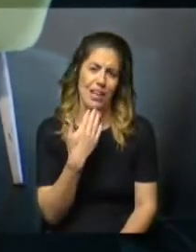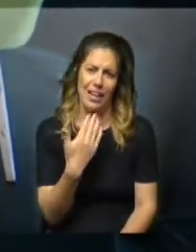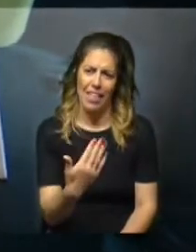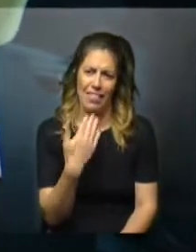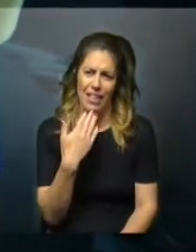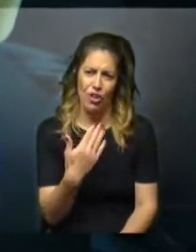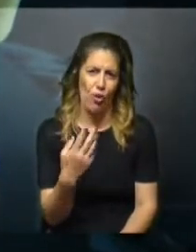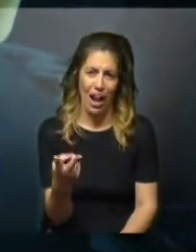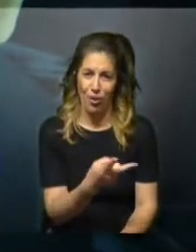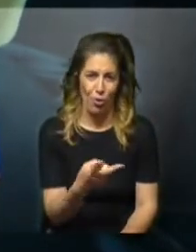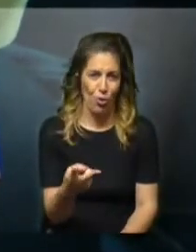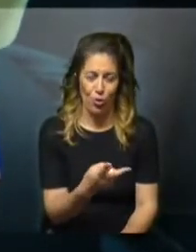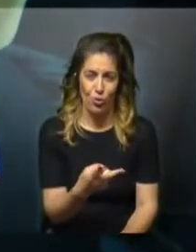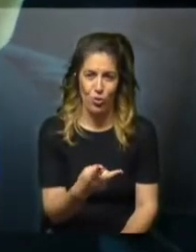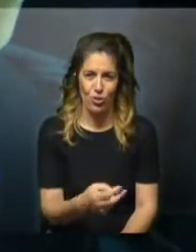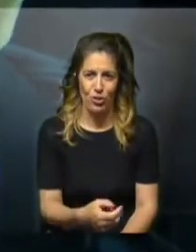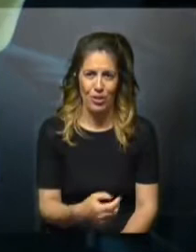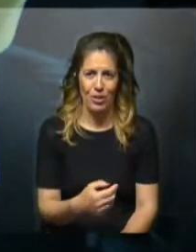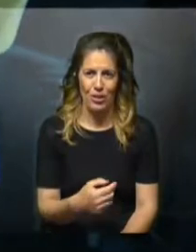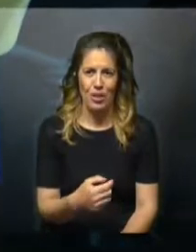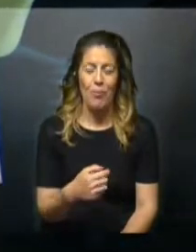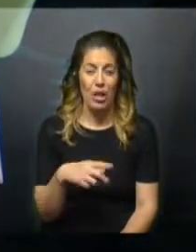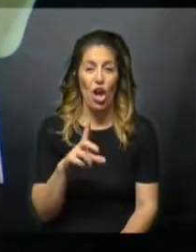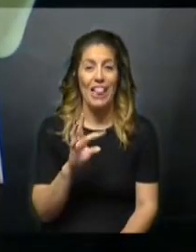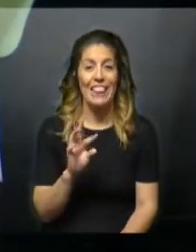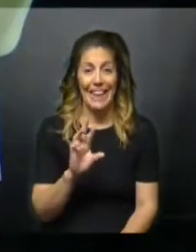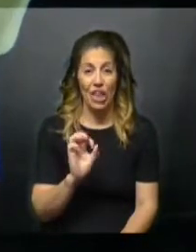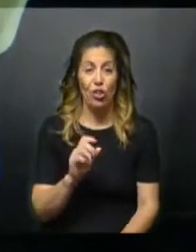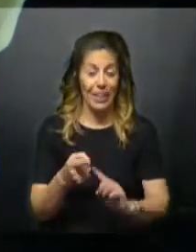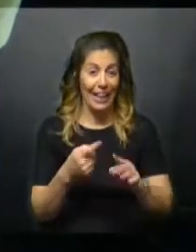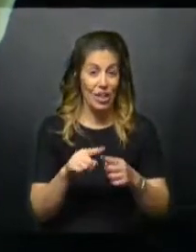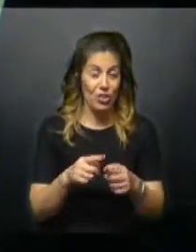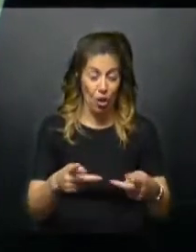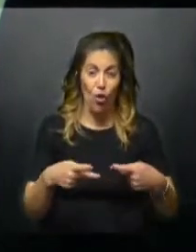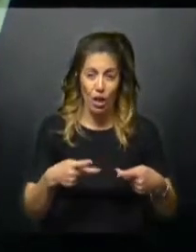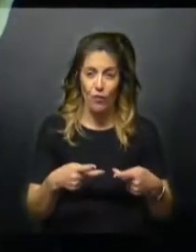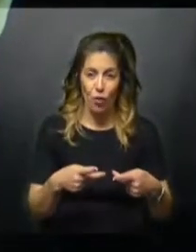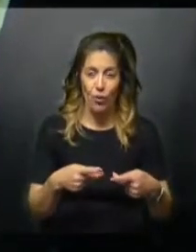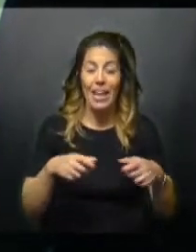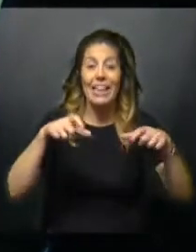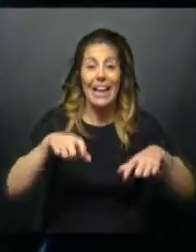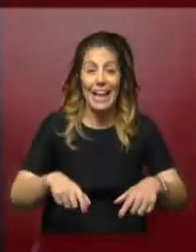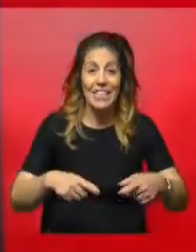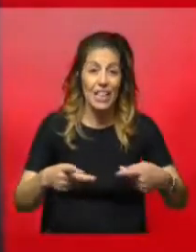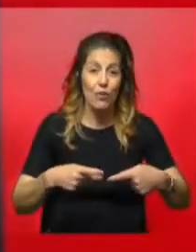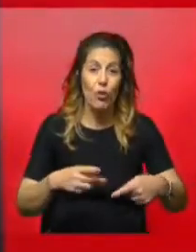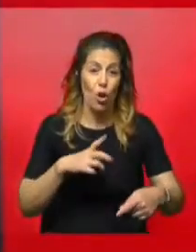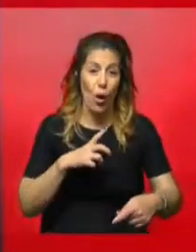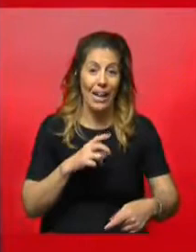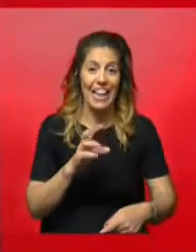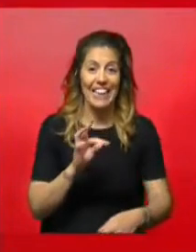a los dos Este pero para mí porque el tema tiene que ver con el fútbol porque qué cancha de fútbol no tiene una pareja de